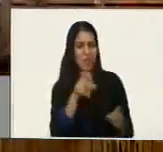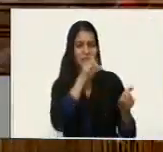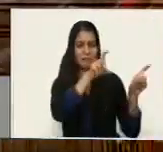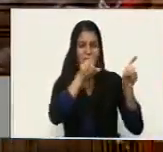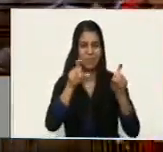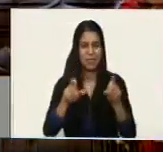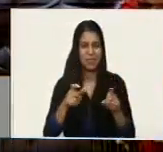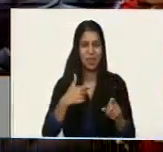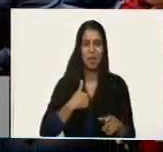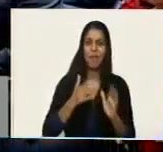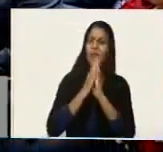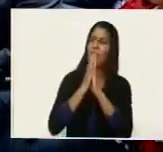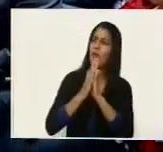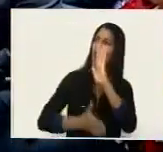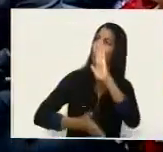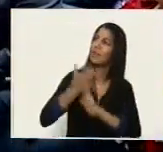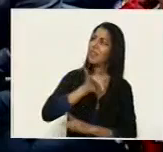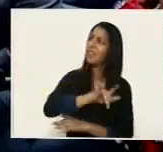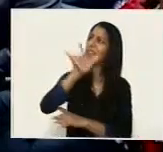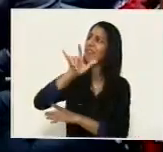Mándenme por otro lado.